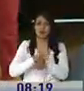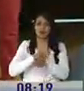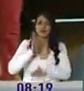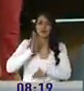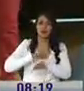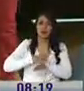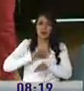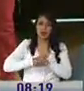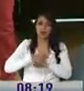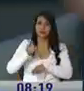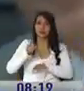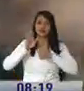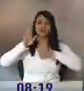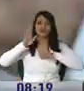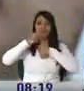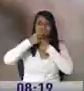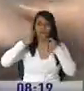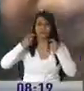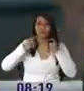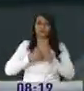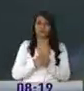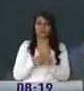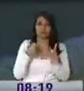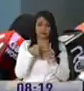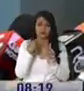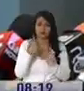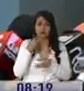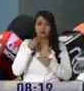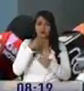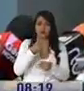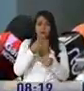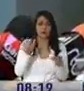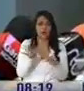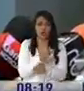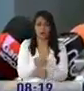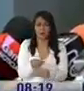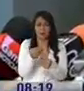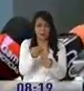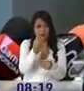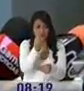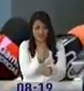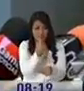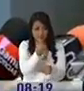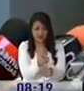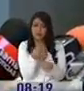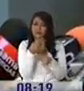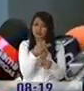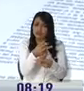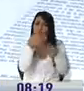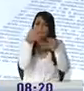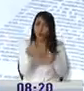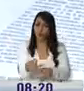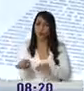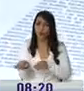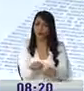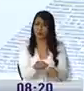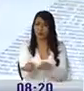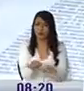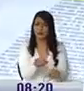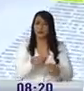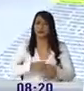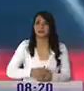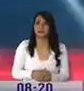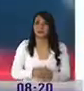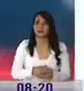perjurio Pedro mencionó que entregó toda la información requerida y que cumplió con todas las diligencias solicitadas agregó que no